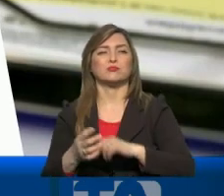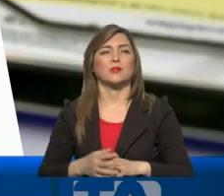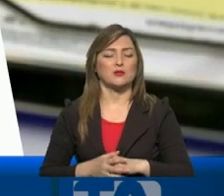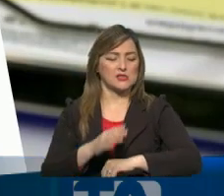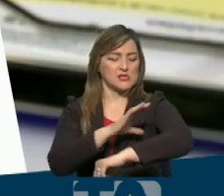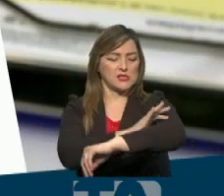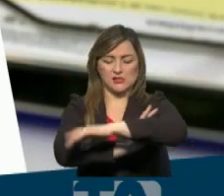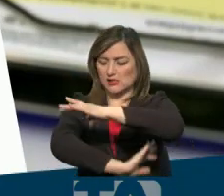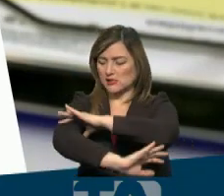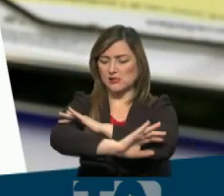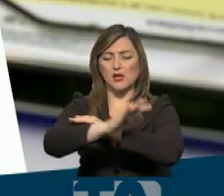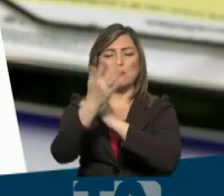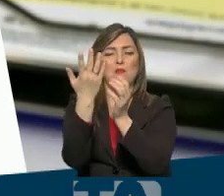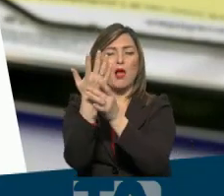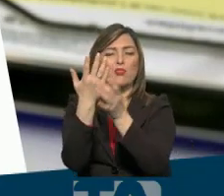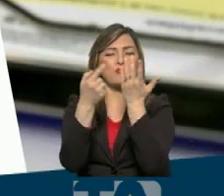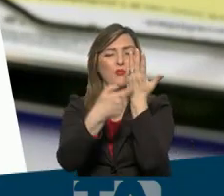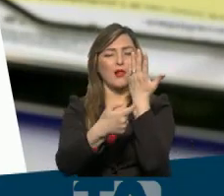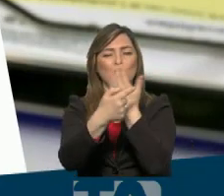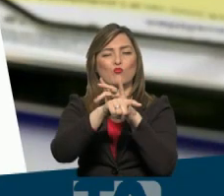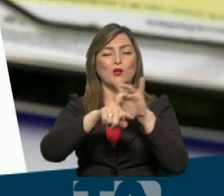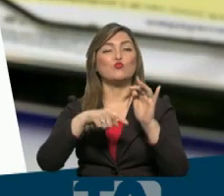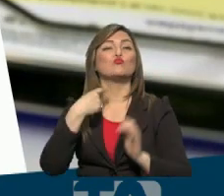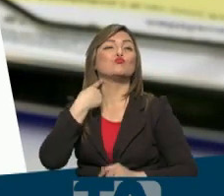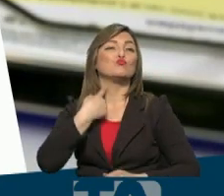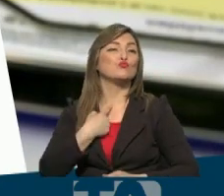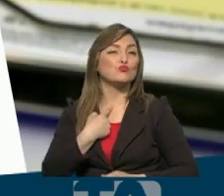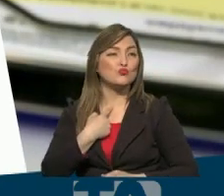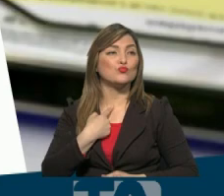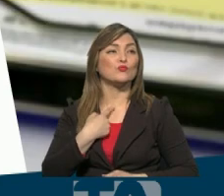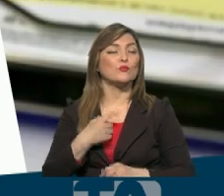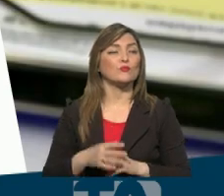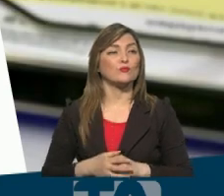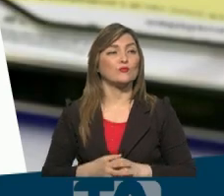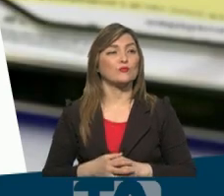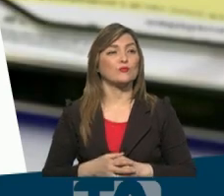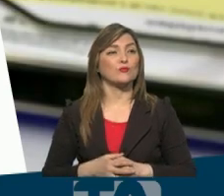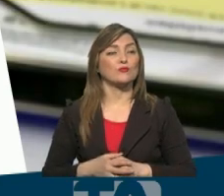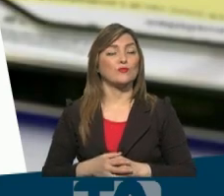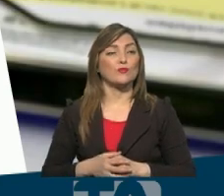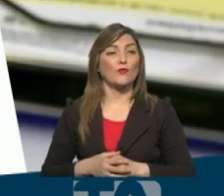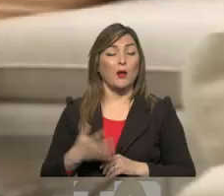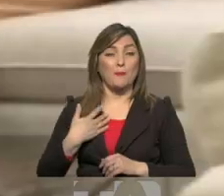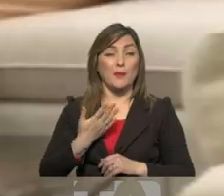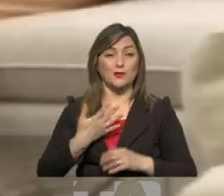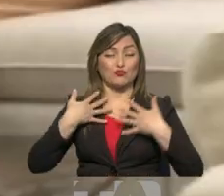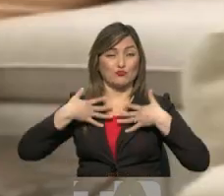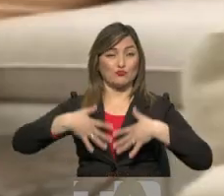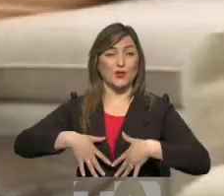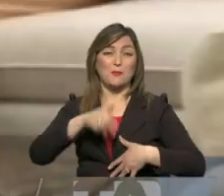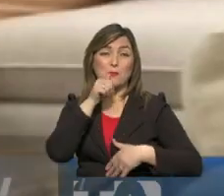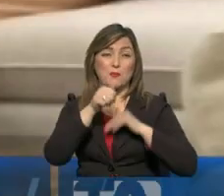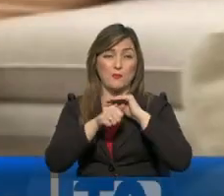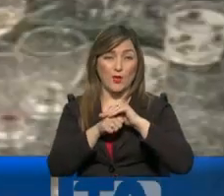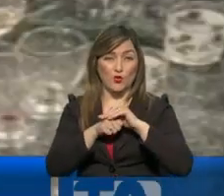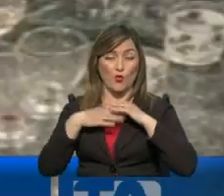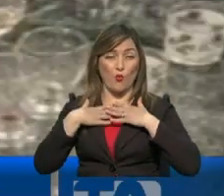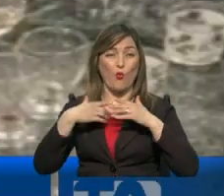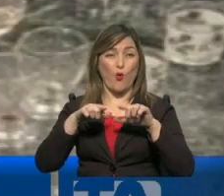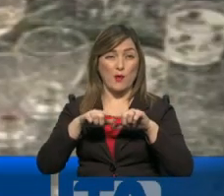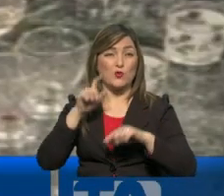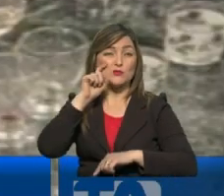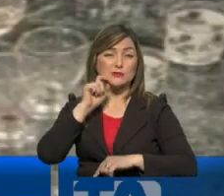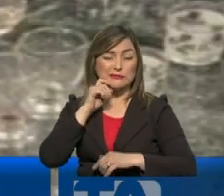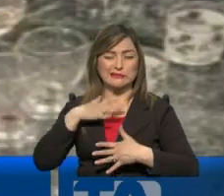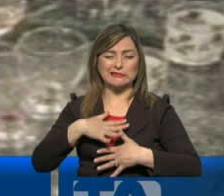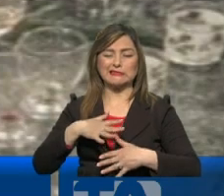brazos, antebrazos y manos, lesiones en el cuello, heridas y lesiones en sus partes íntimas. Se suma la afectación psicológica de la